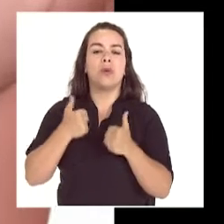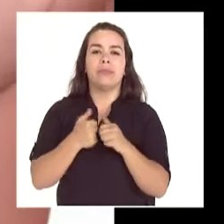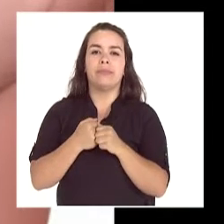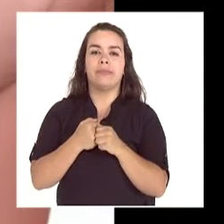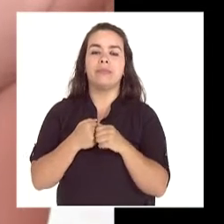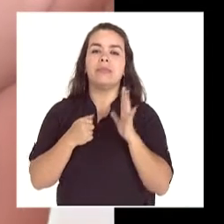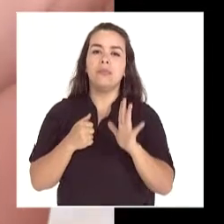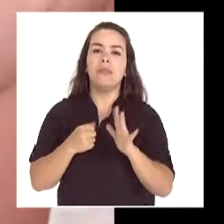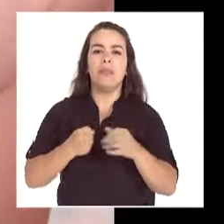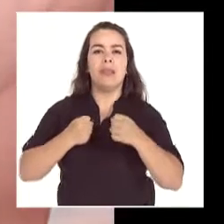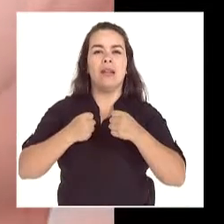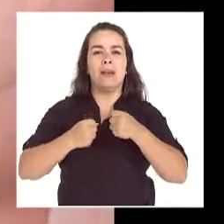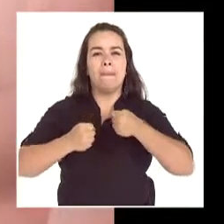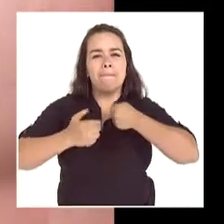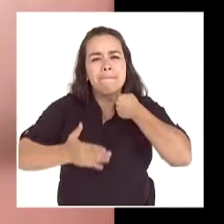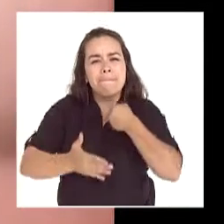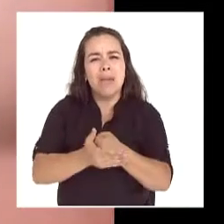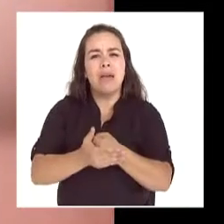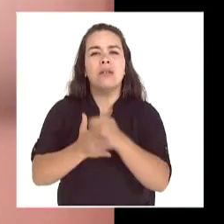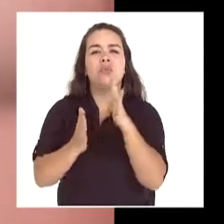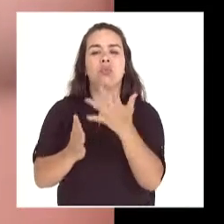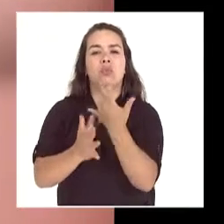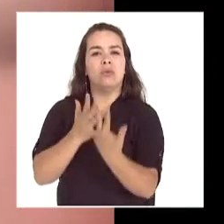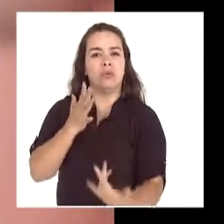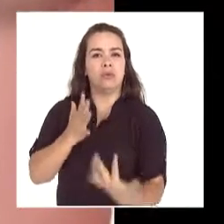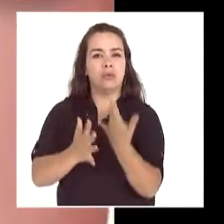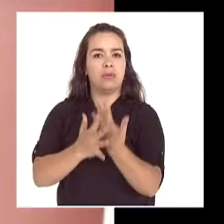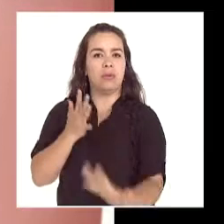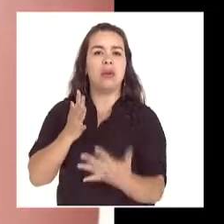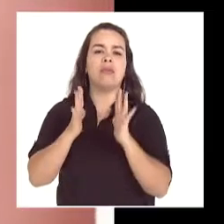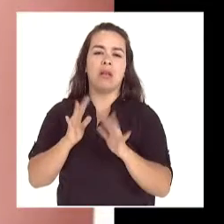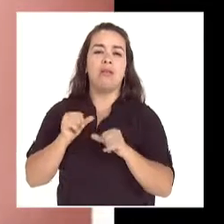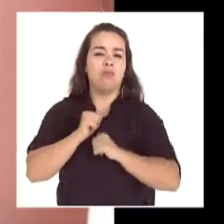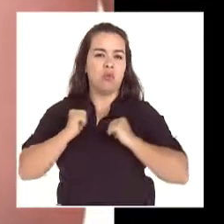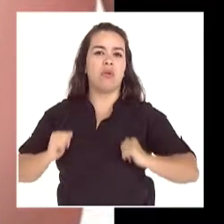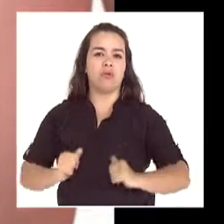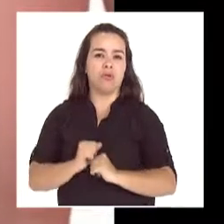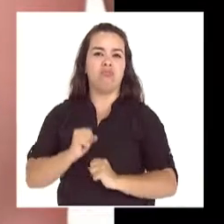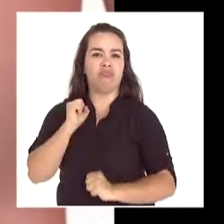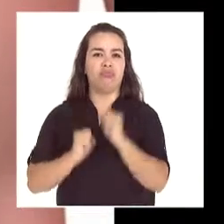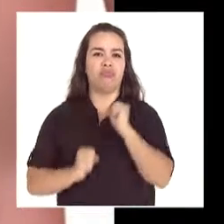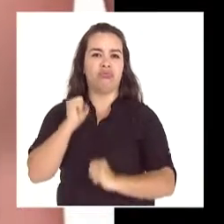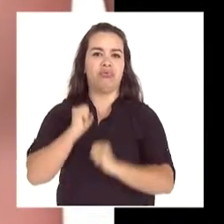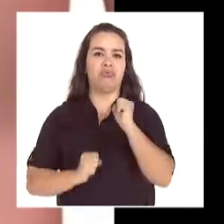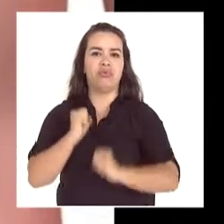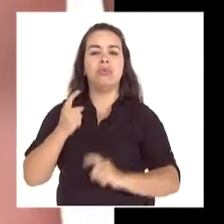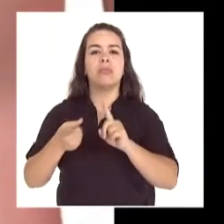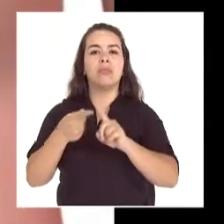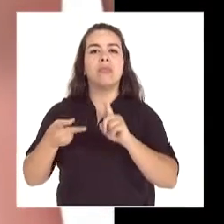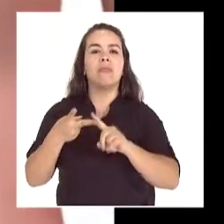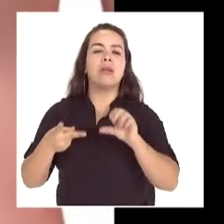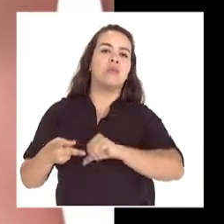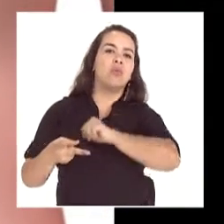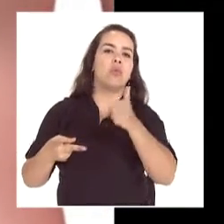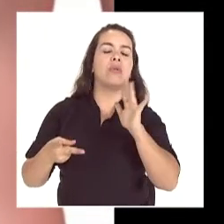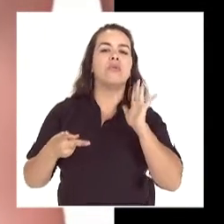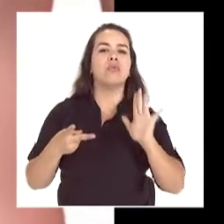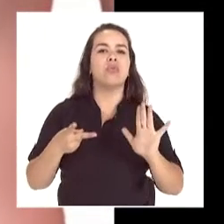esa fuerza que hace la sangre cuando sale directamente del corazón, y la hipertensión arterial diastólica, que es